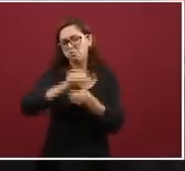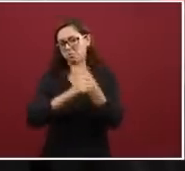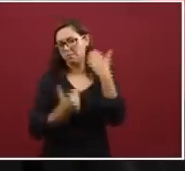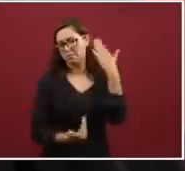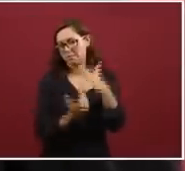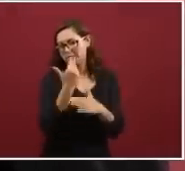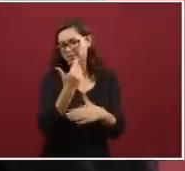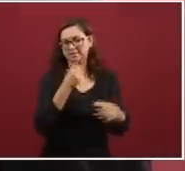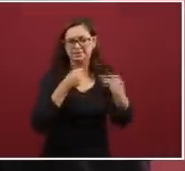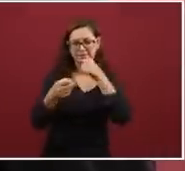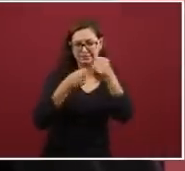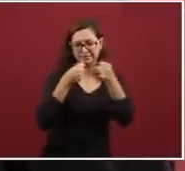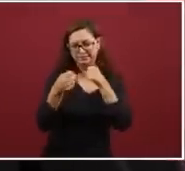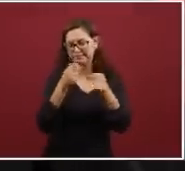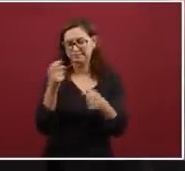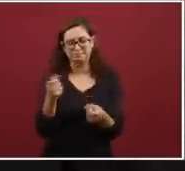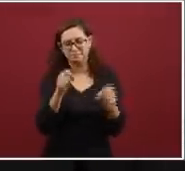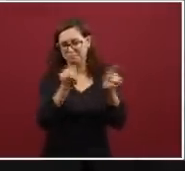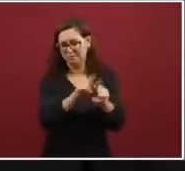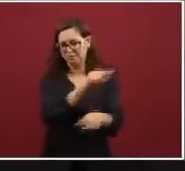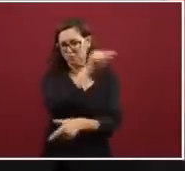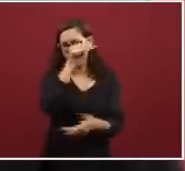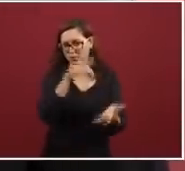Ahora vamos a